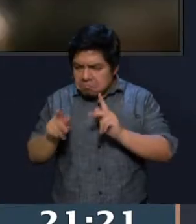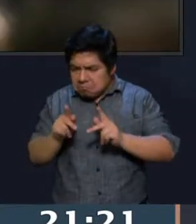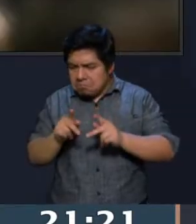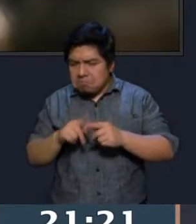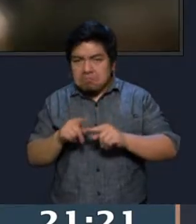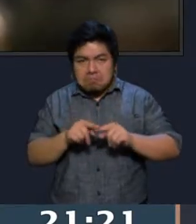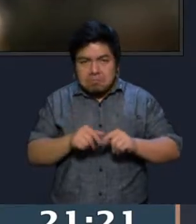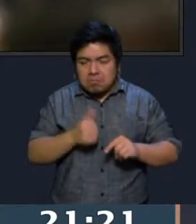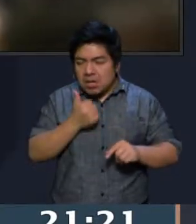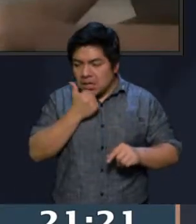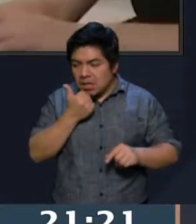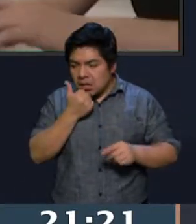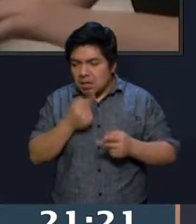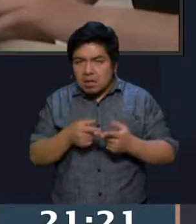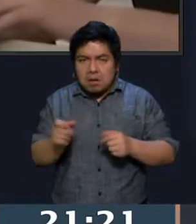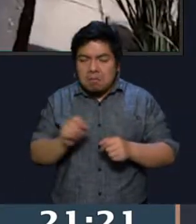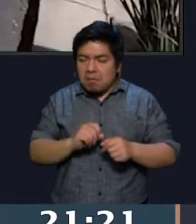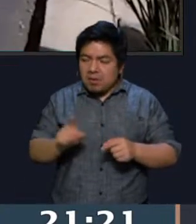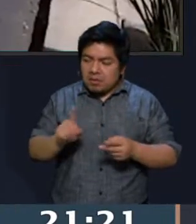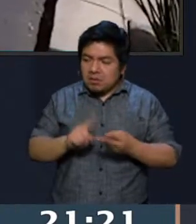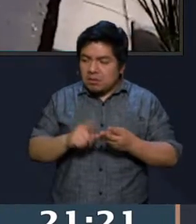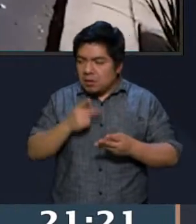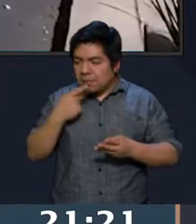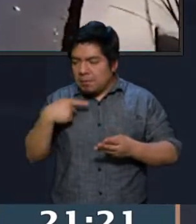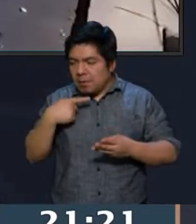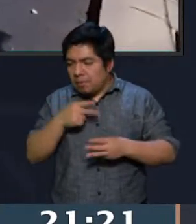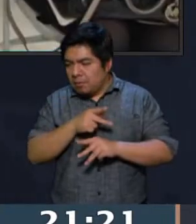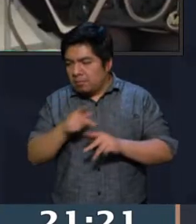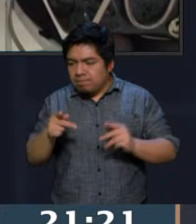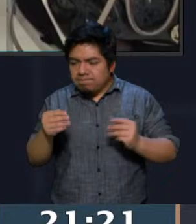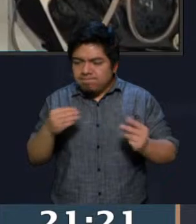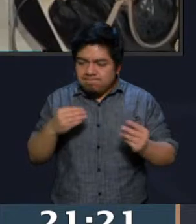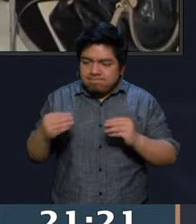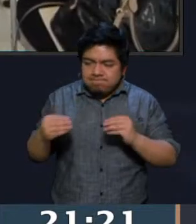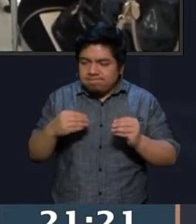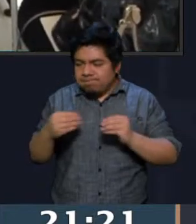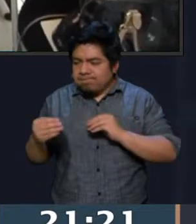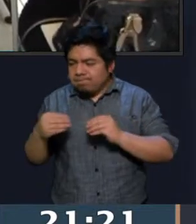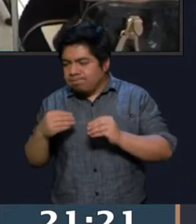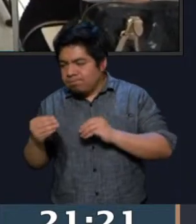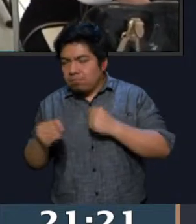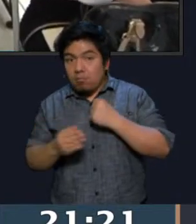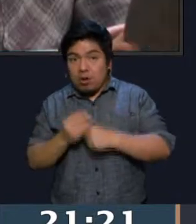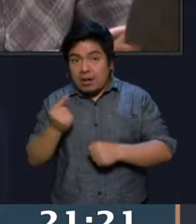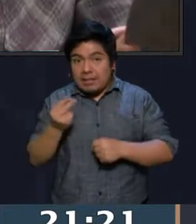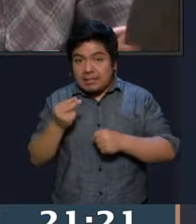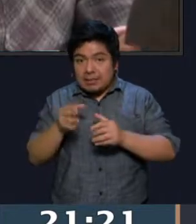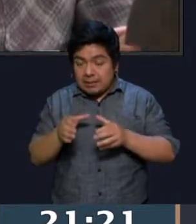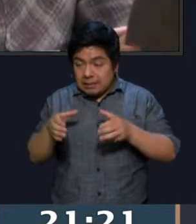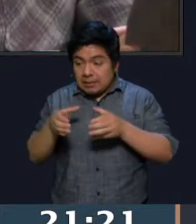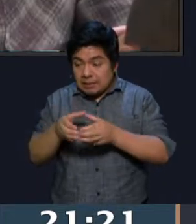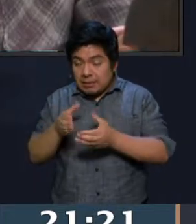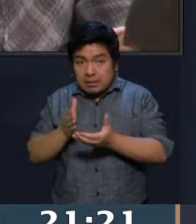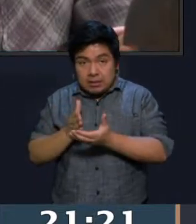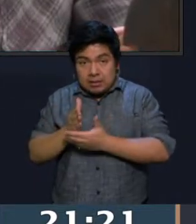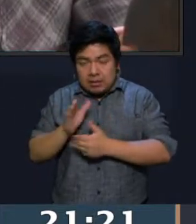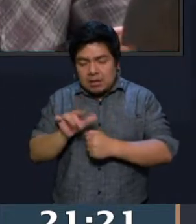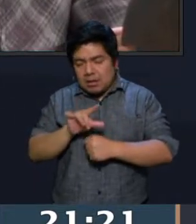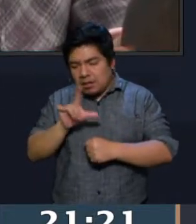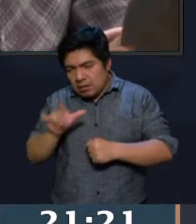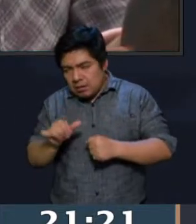academia, sociedad civil, y que además supieron muy bien cabildear en el Congreso porque necesitaban pasarla para después habilitar otro tipo